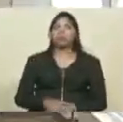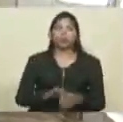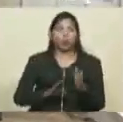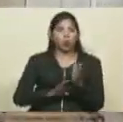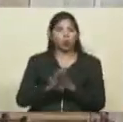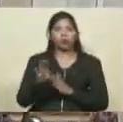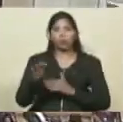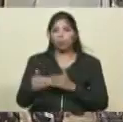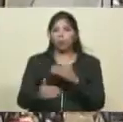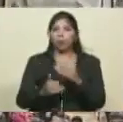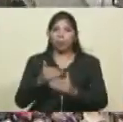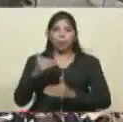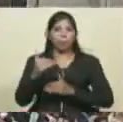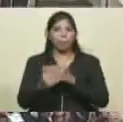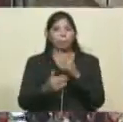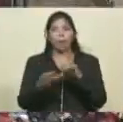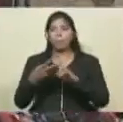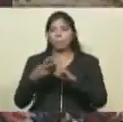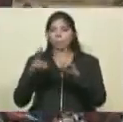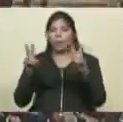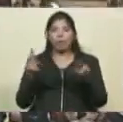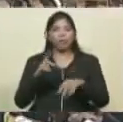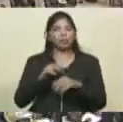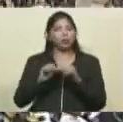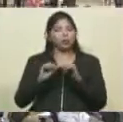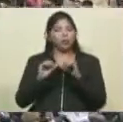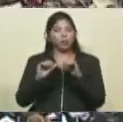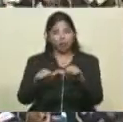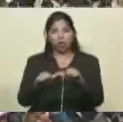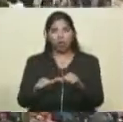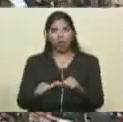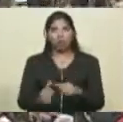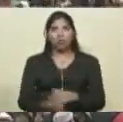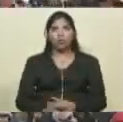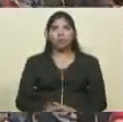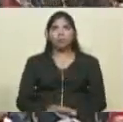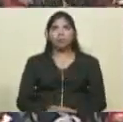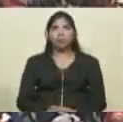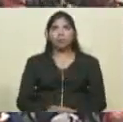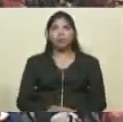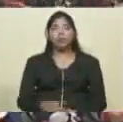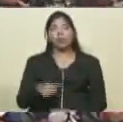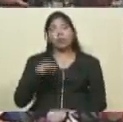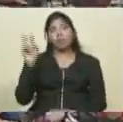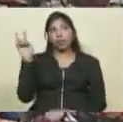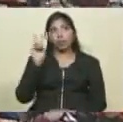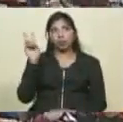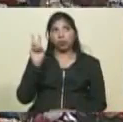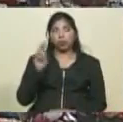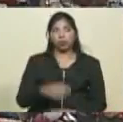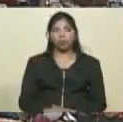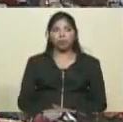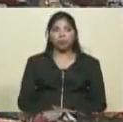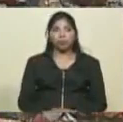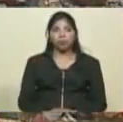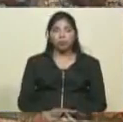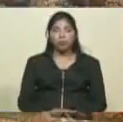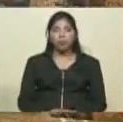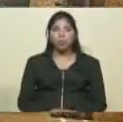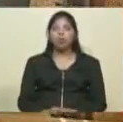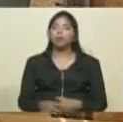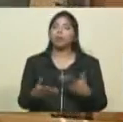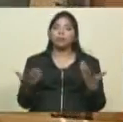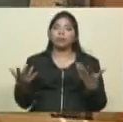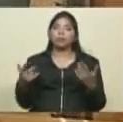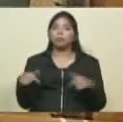de consolidar una paz duradera en la República Bolivariana de Venezuela, puntualizando además que estas